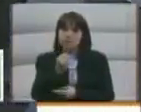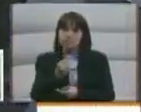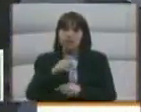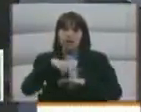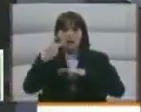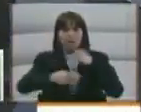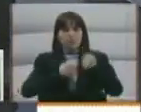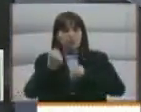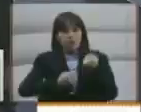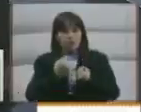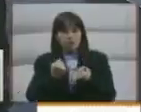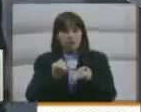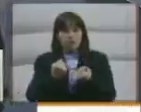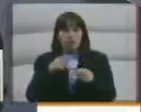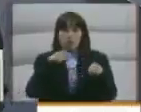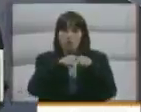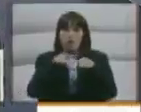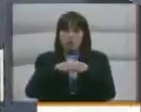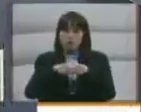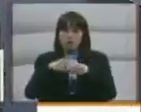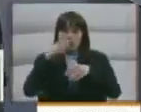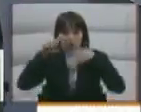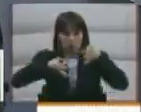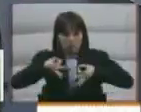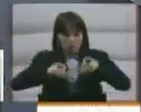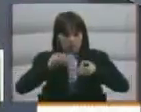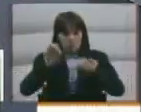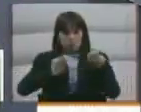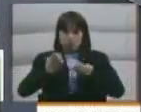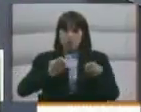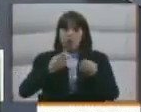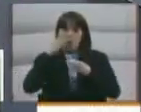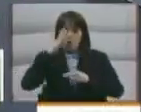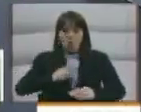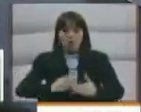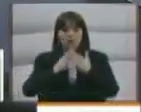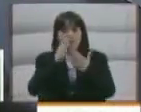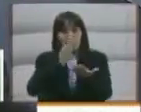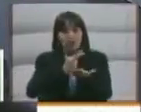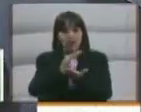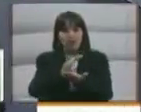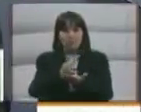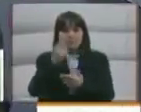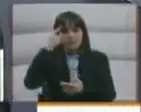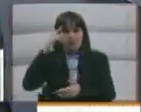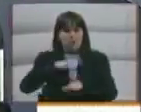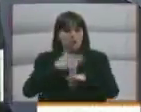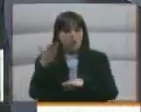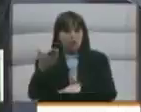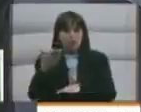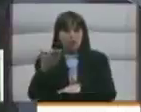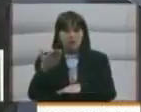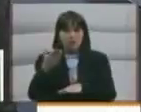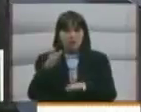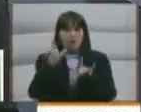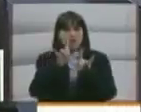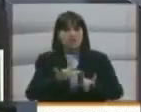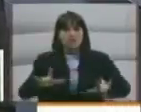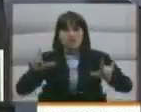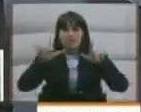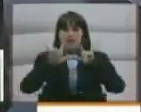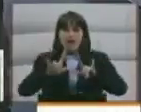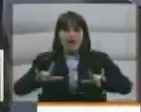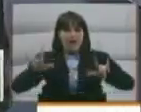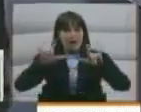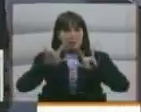Corriendo con una crítica y autocrítica honesta y leal. ¿Saben por qué? Porque te amo,